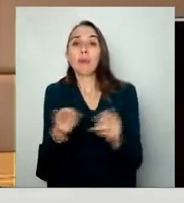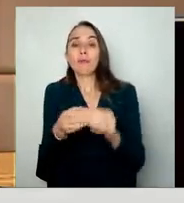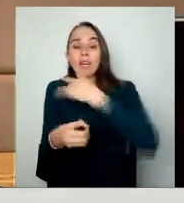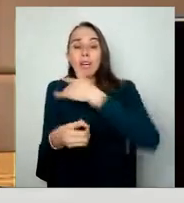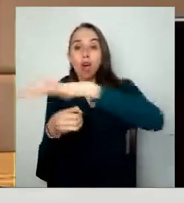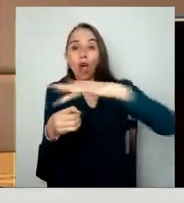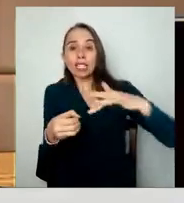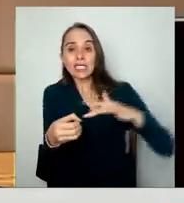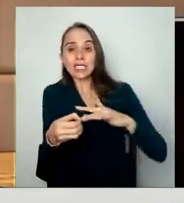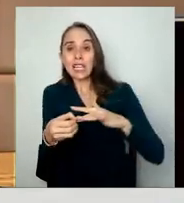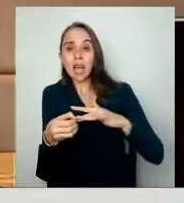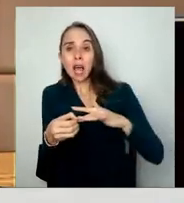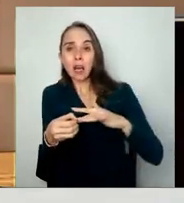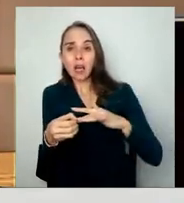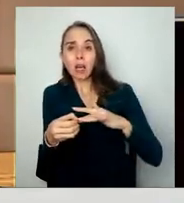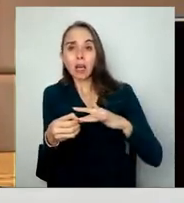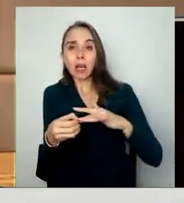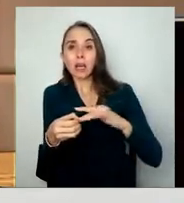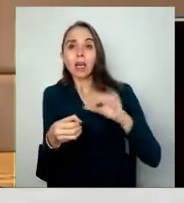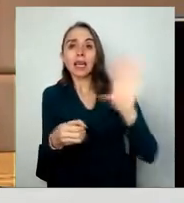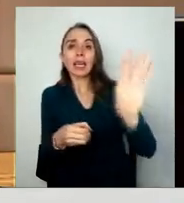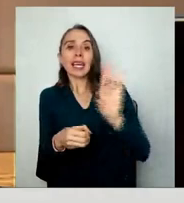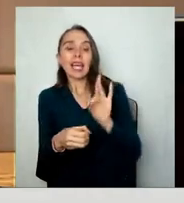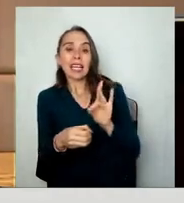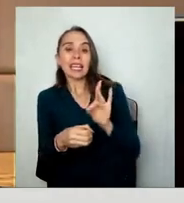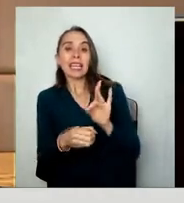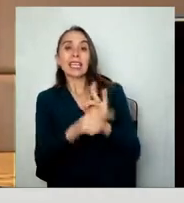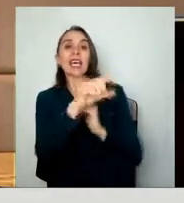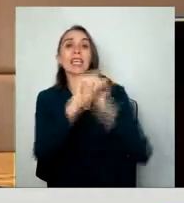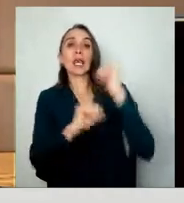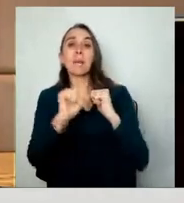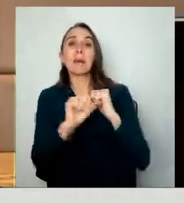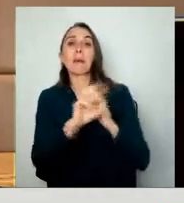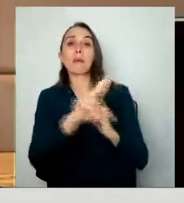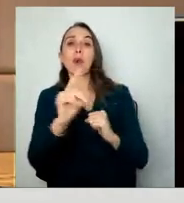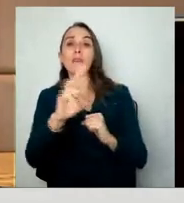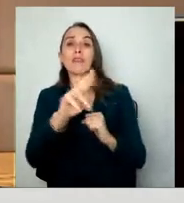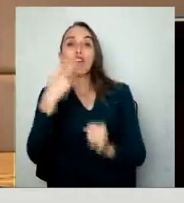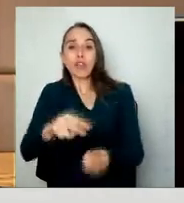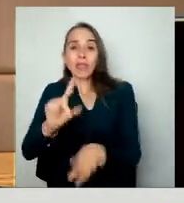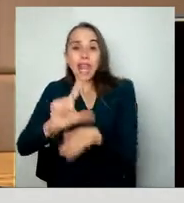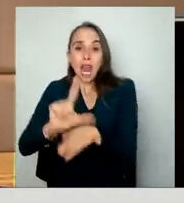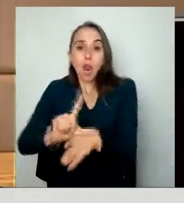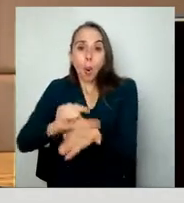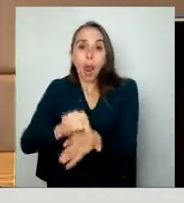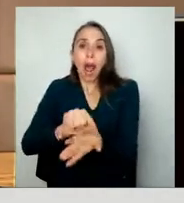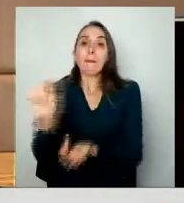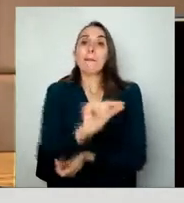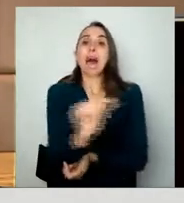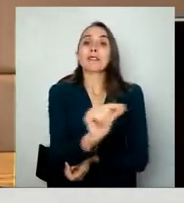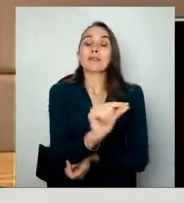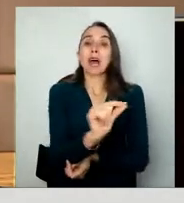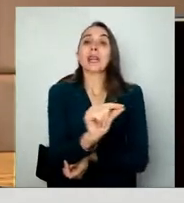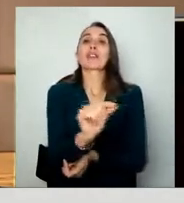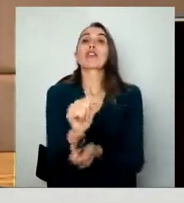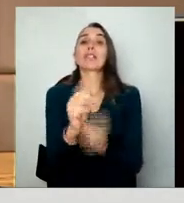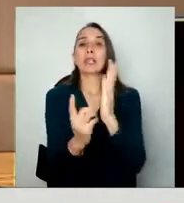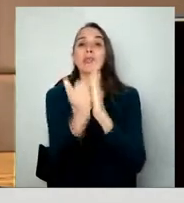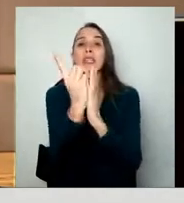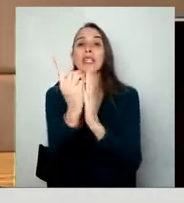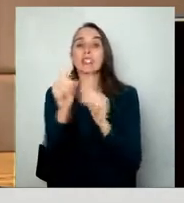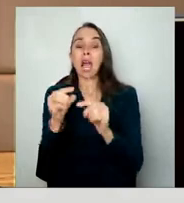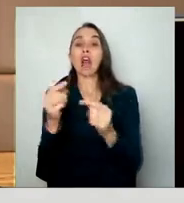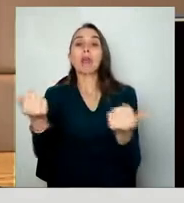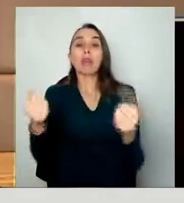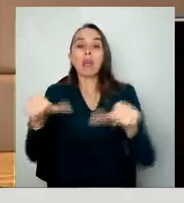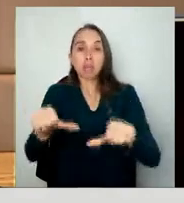apostar por proveedores locales que no solamente son más baratos sino que al mismo tiempo fomentan el desarrollo de la economía local pero lo